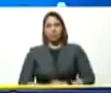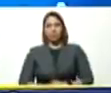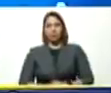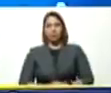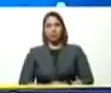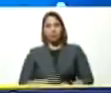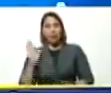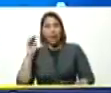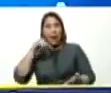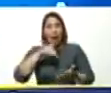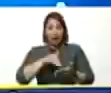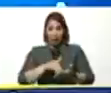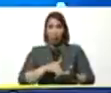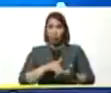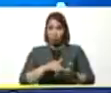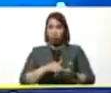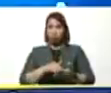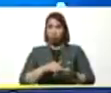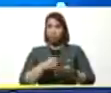Aragua clasificó, ¿no?